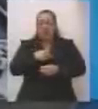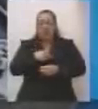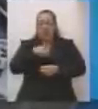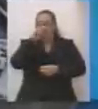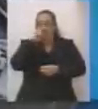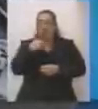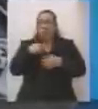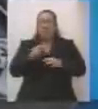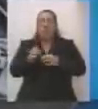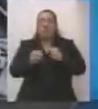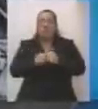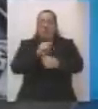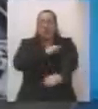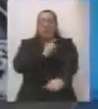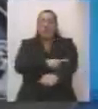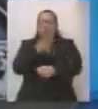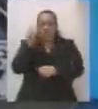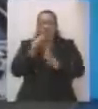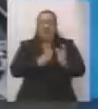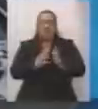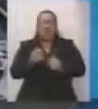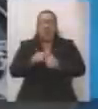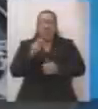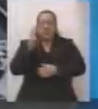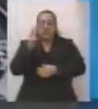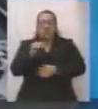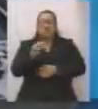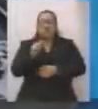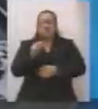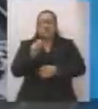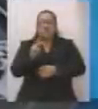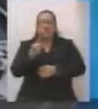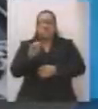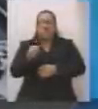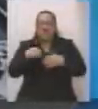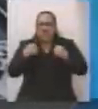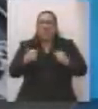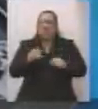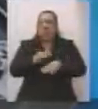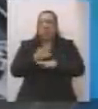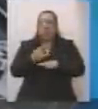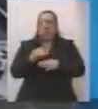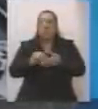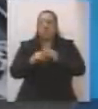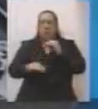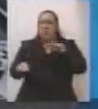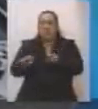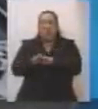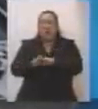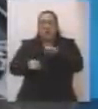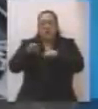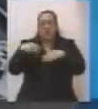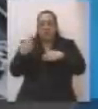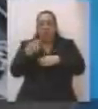permito destacar la fuerza de la idea planteada por el profesor Maskin de luchar contra la desigualdad como consecuencia